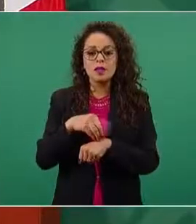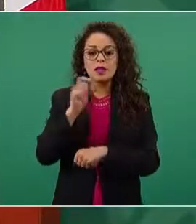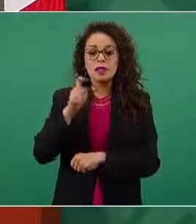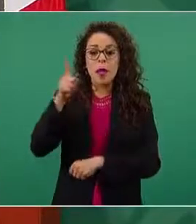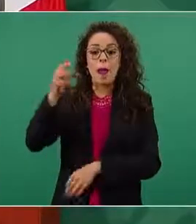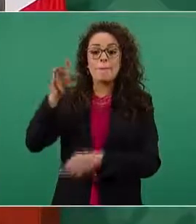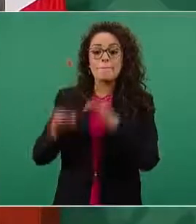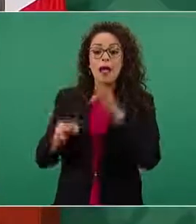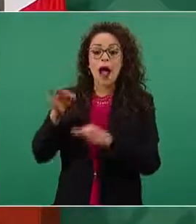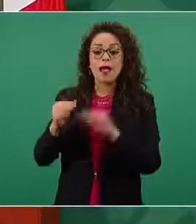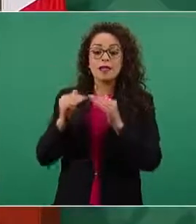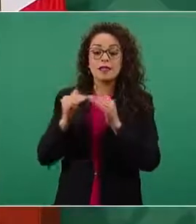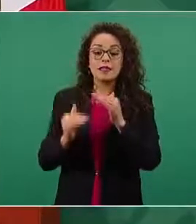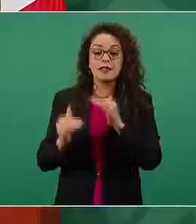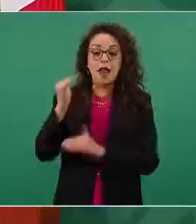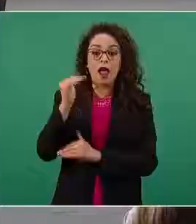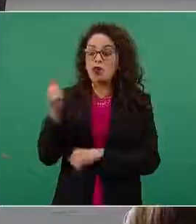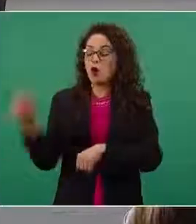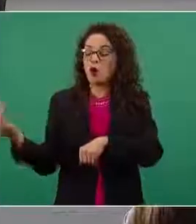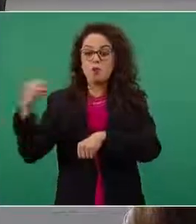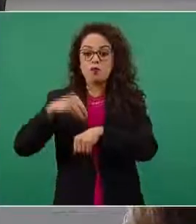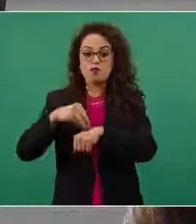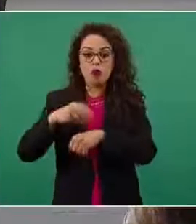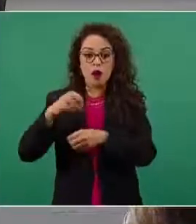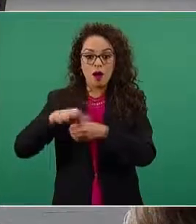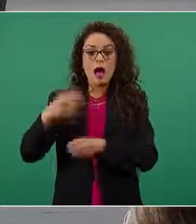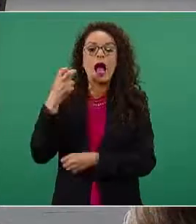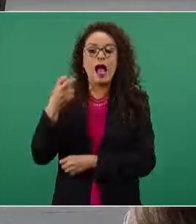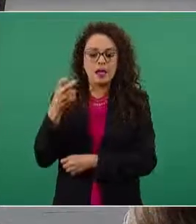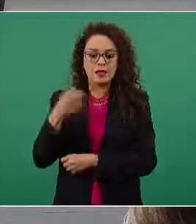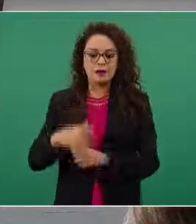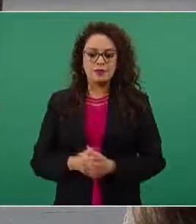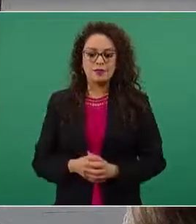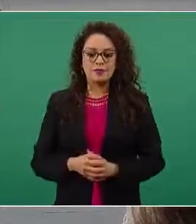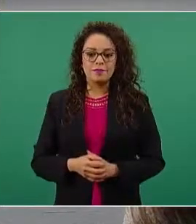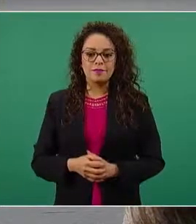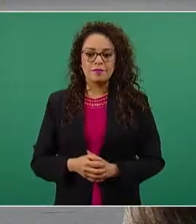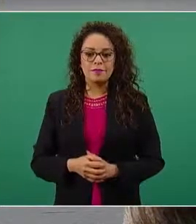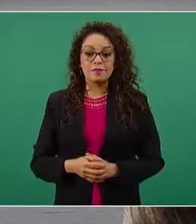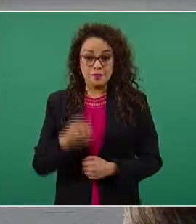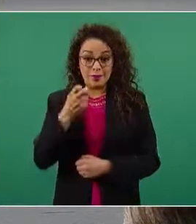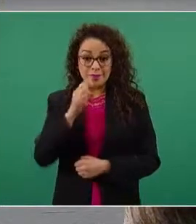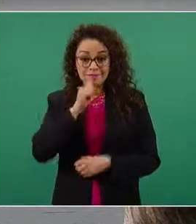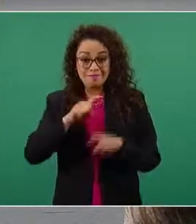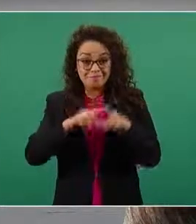magistrados del tribunal. También se habla de eso, no, entonces no.